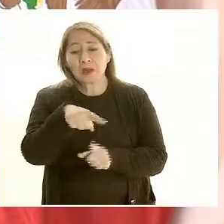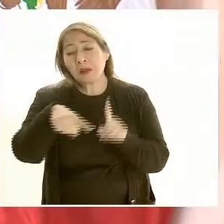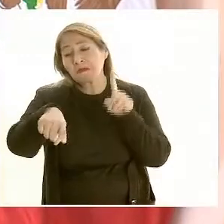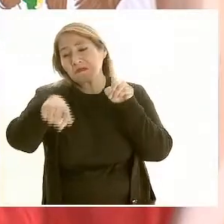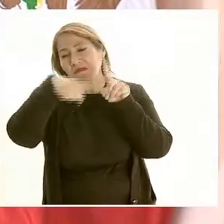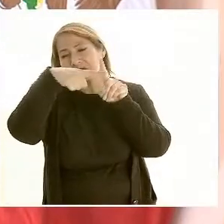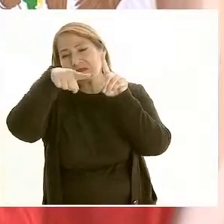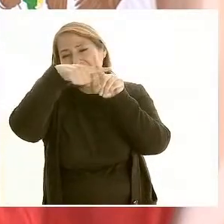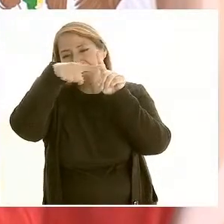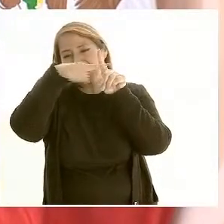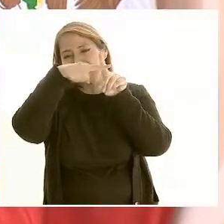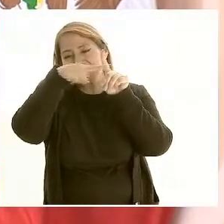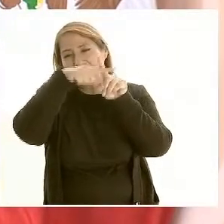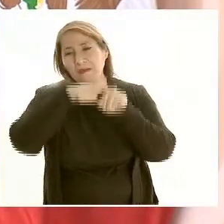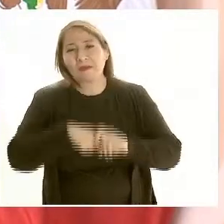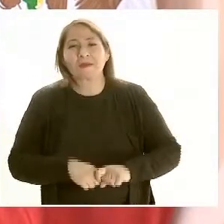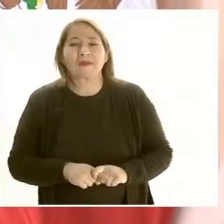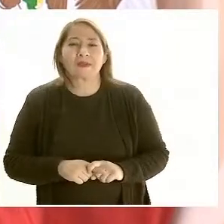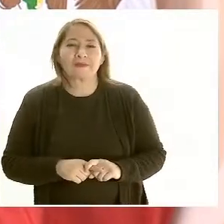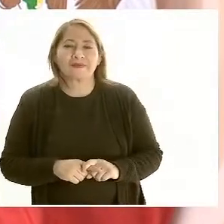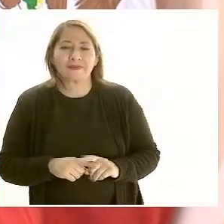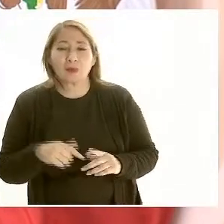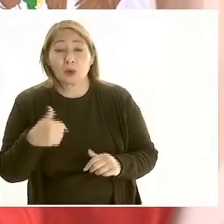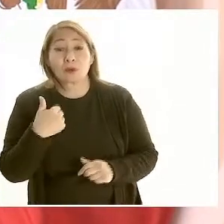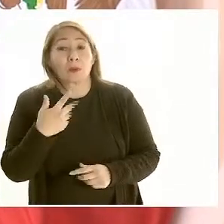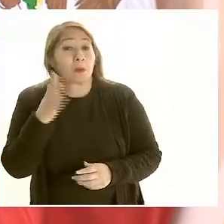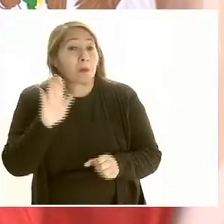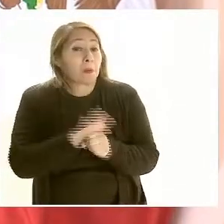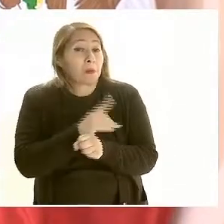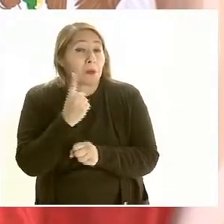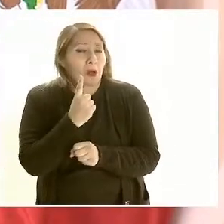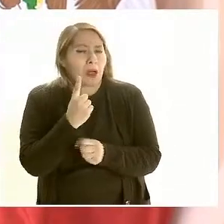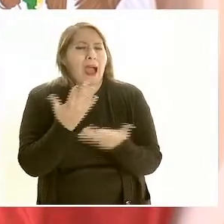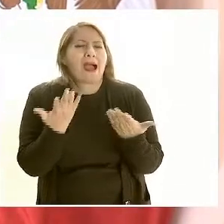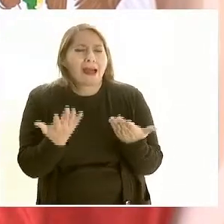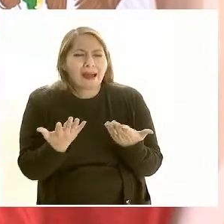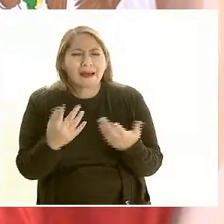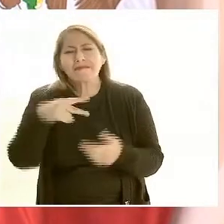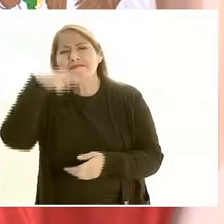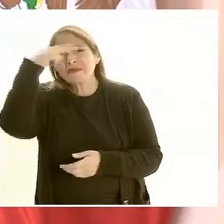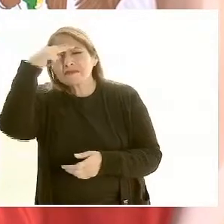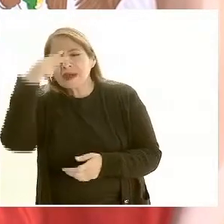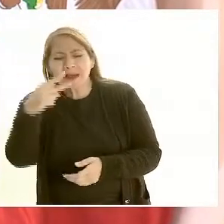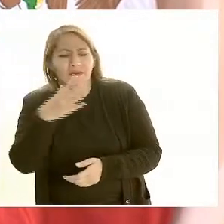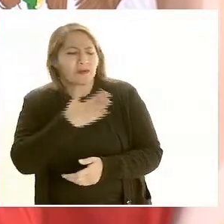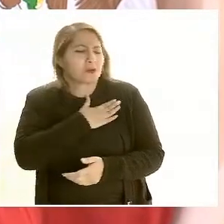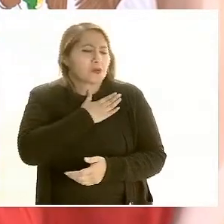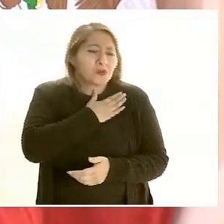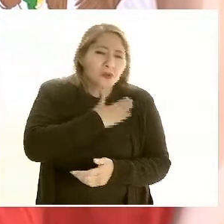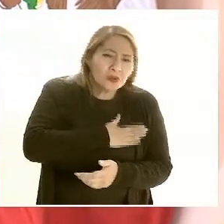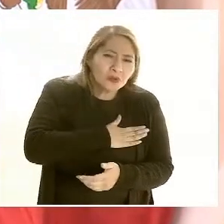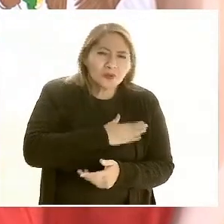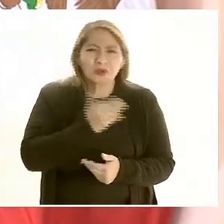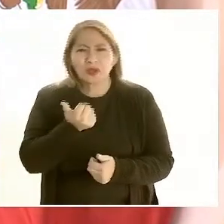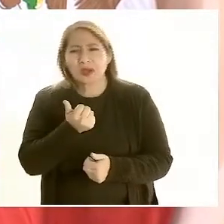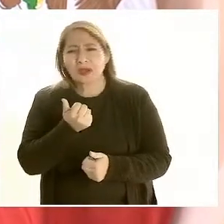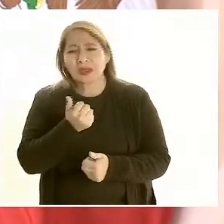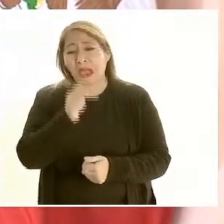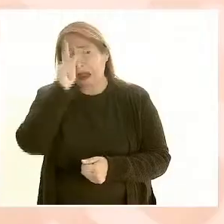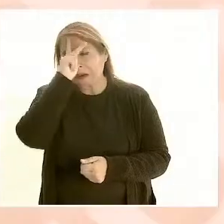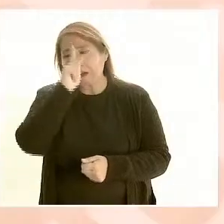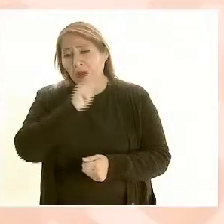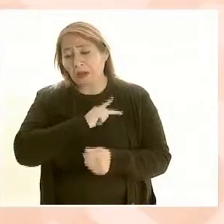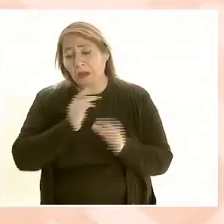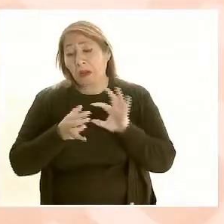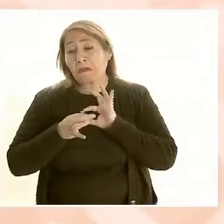favor de la grandeza de México, con justicia y con